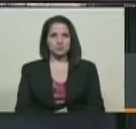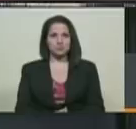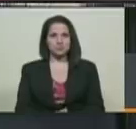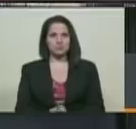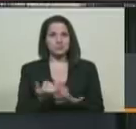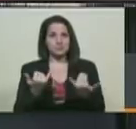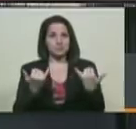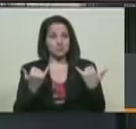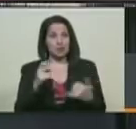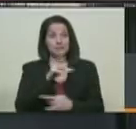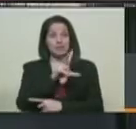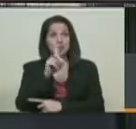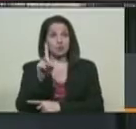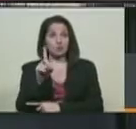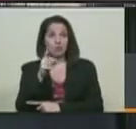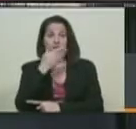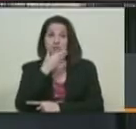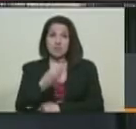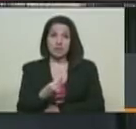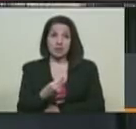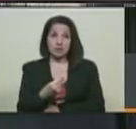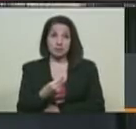Recientemente, el 31 de diciembre,